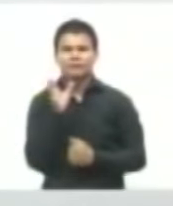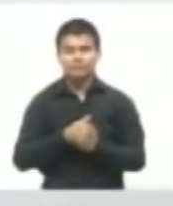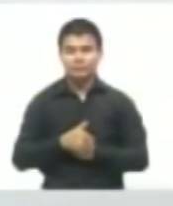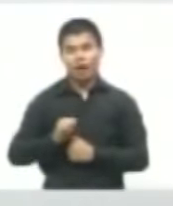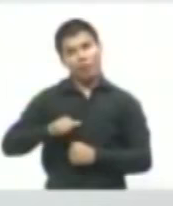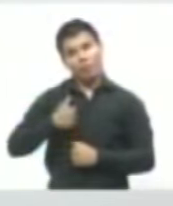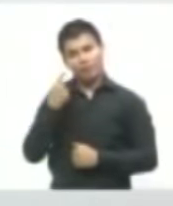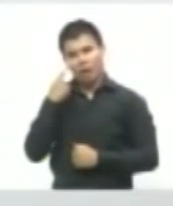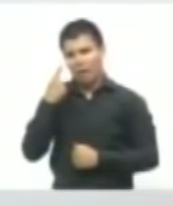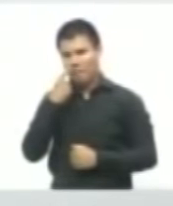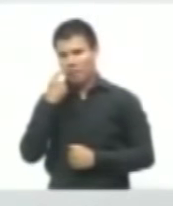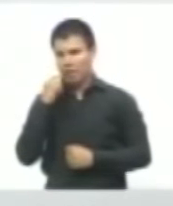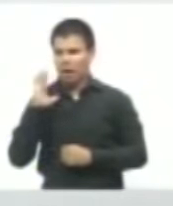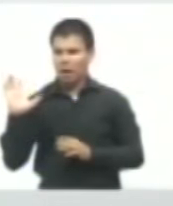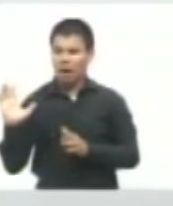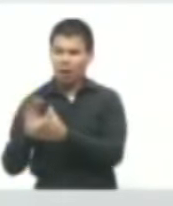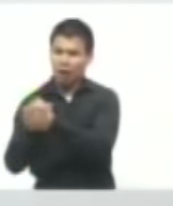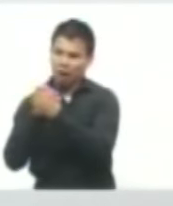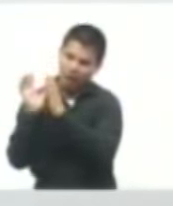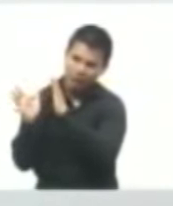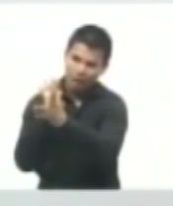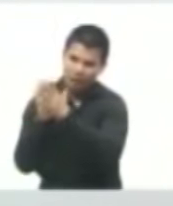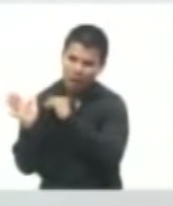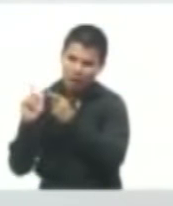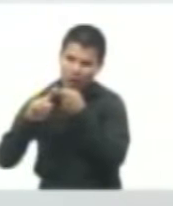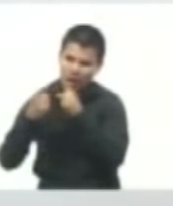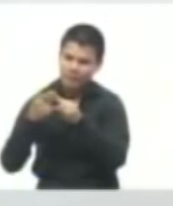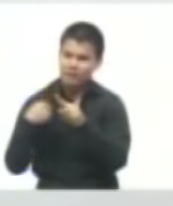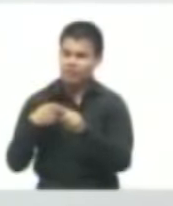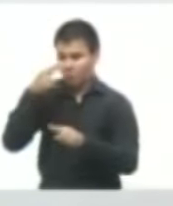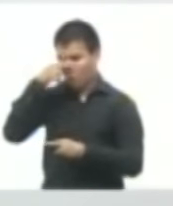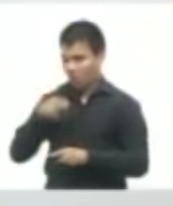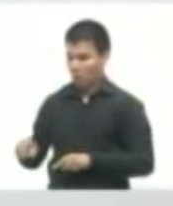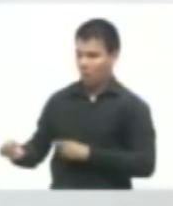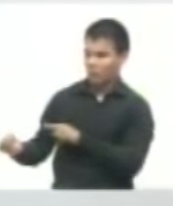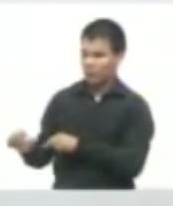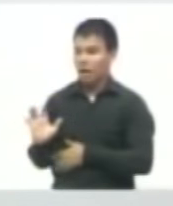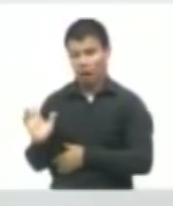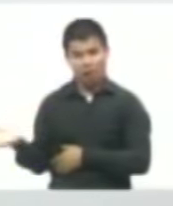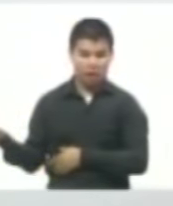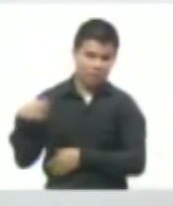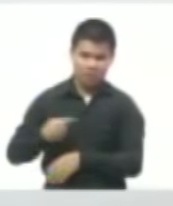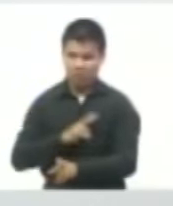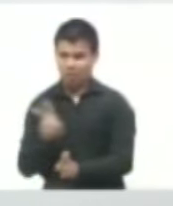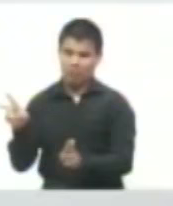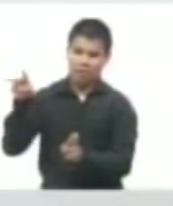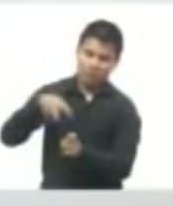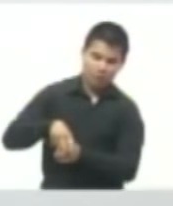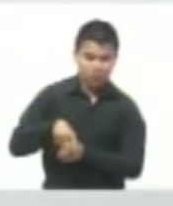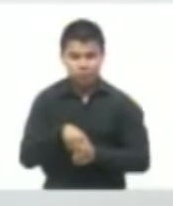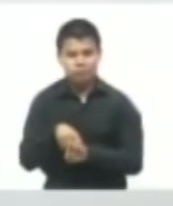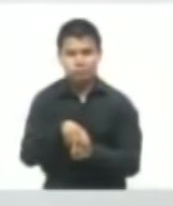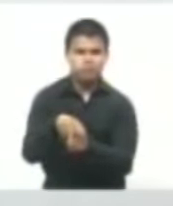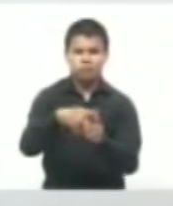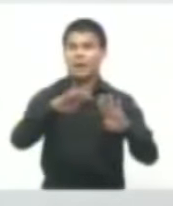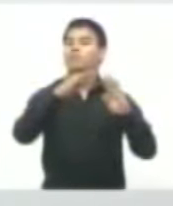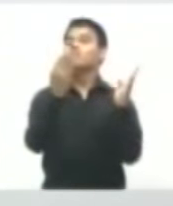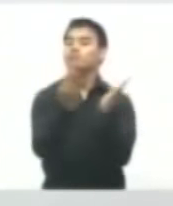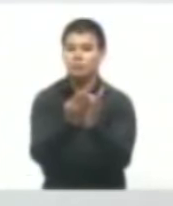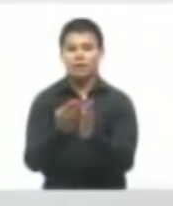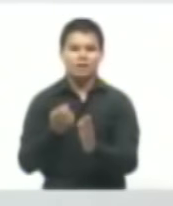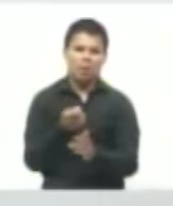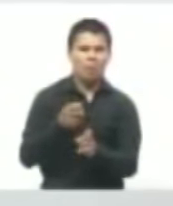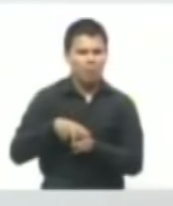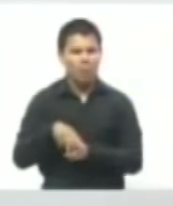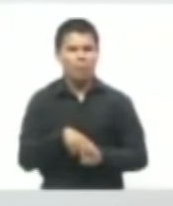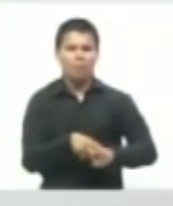como mototaxista, se aprovechaba de las niñas en el traslado al colegio, llevándolas por una